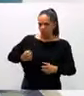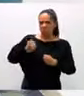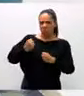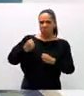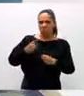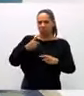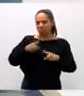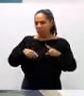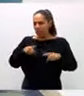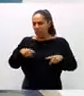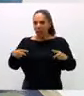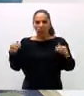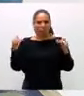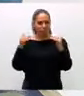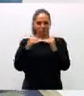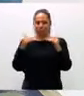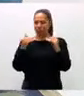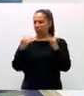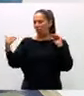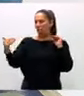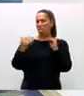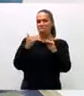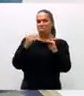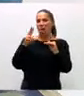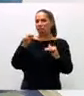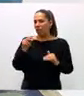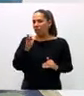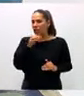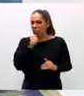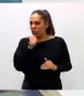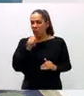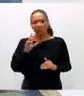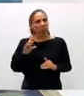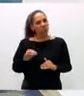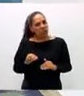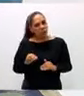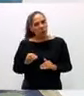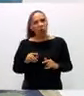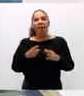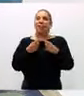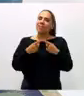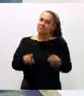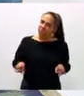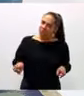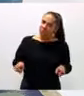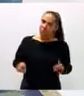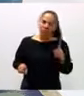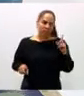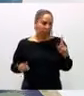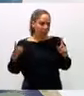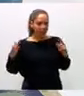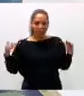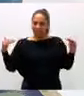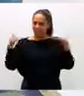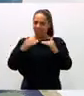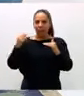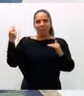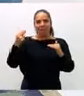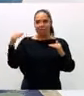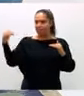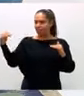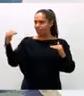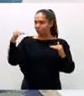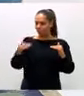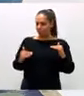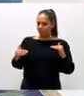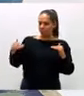por naturaleza es este choque de trenes, digamos, ¿no? Un choque entre partes equivalentes,